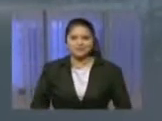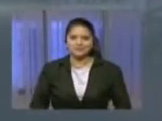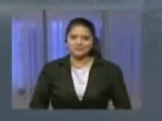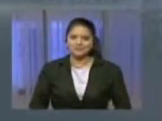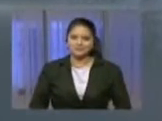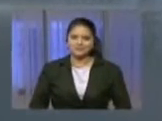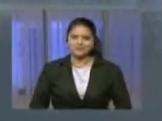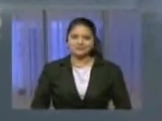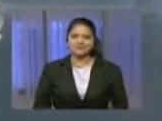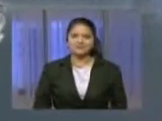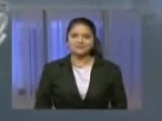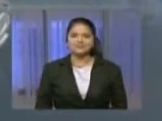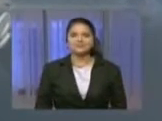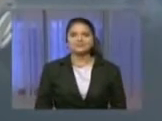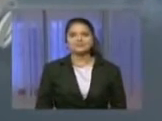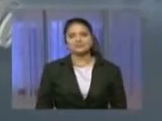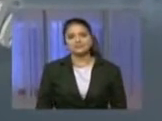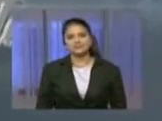siempre